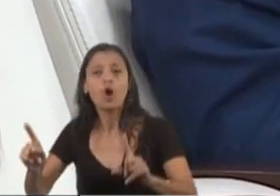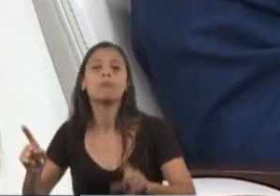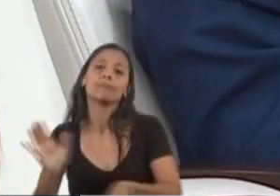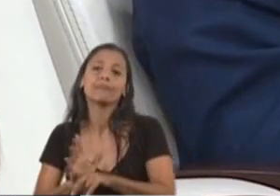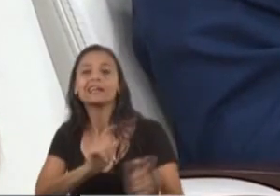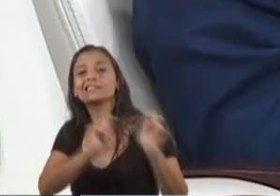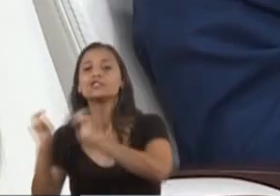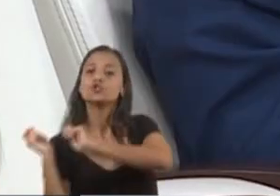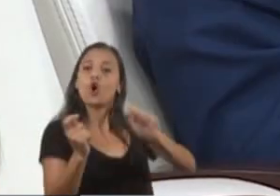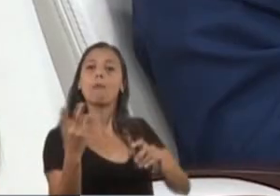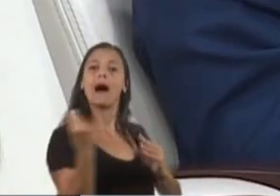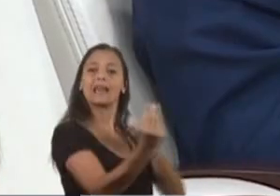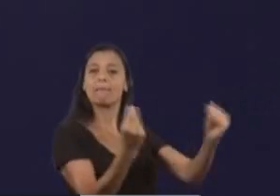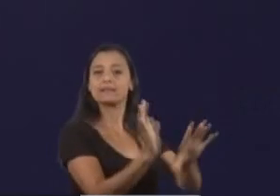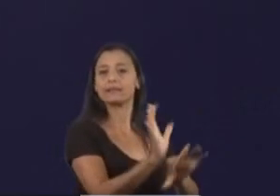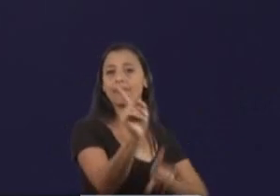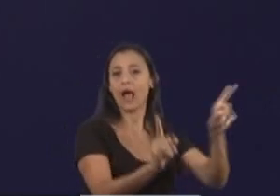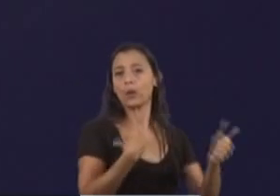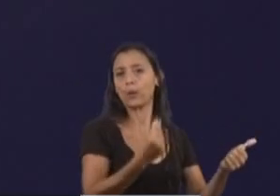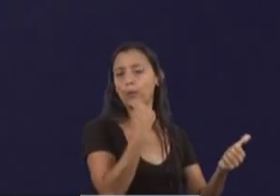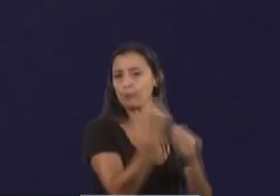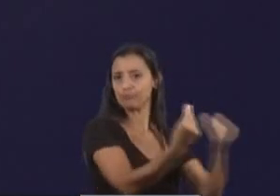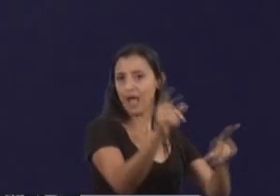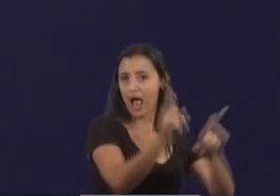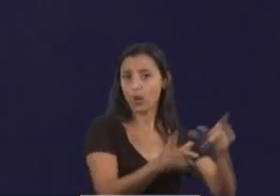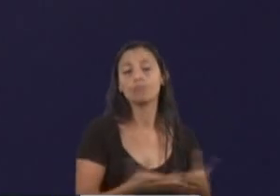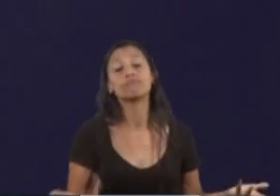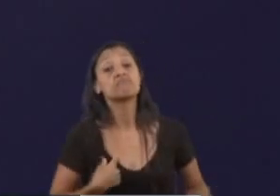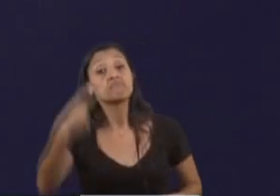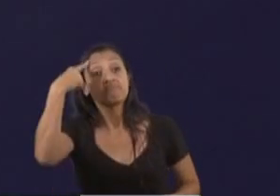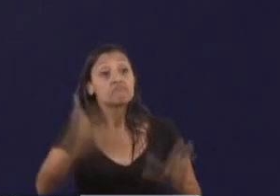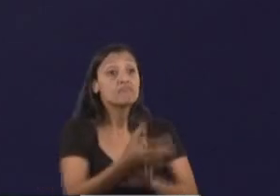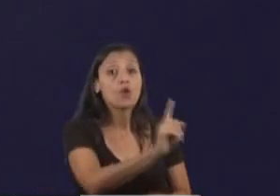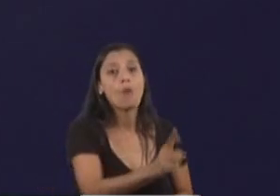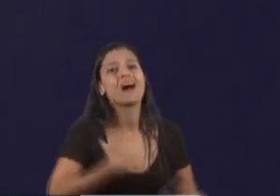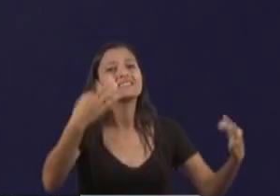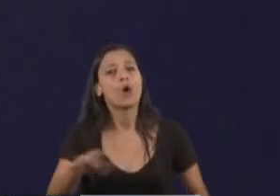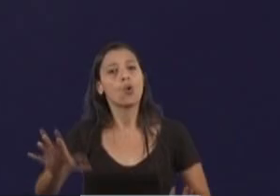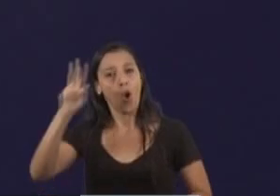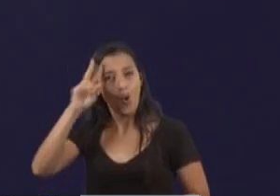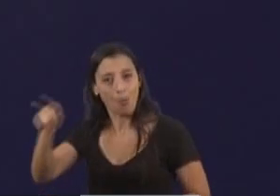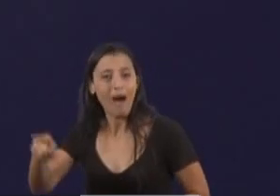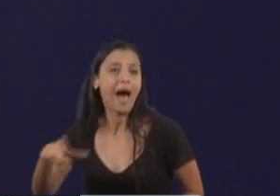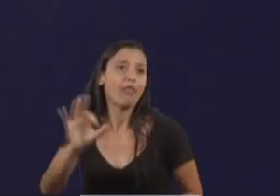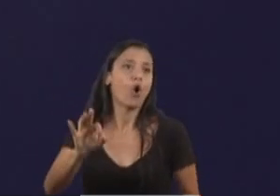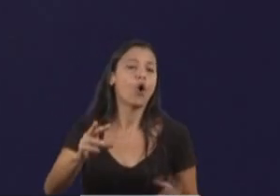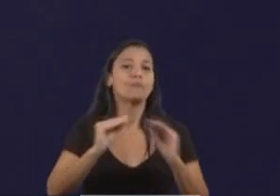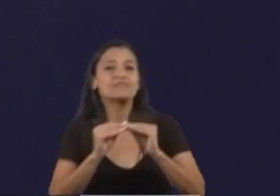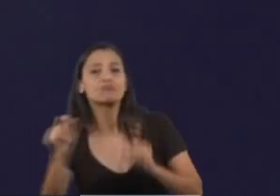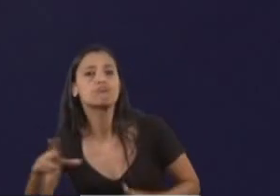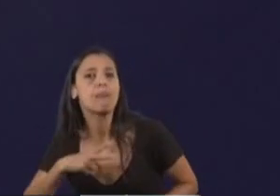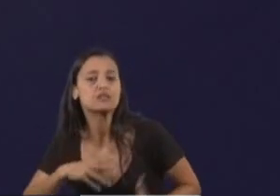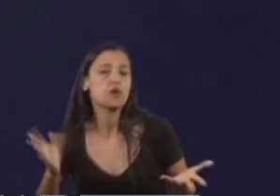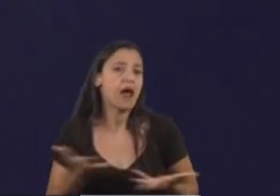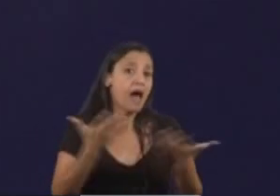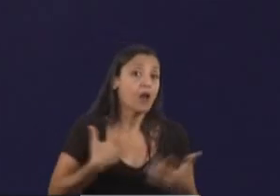estar en su totalidad. No, en bueno, la Asamblea habrá casos, por Legislativa. supuesto, que no podrán estar por cuestiones de compromisos o personales o laborales. Eso,